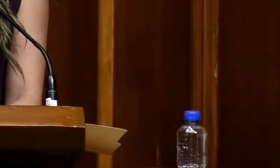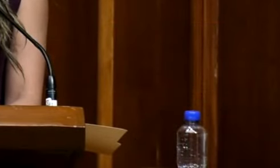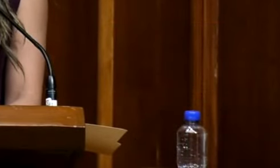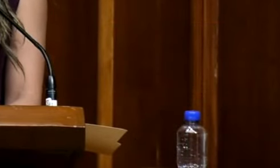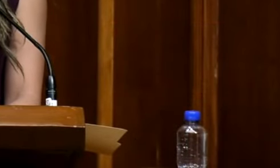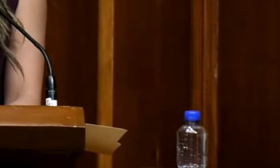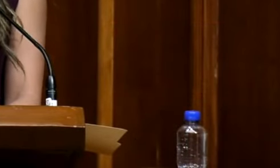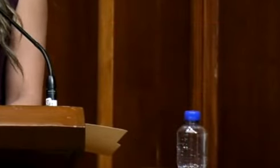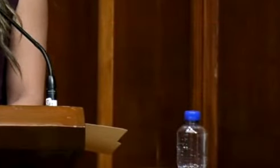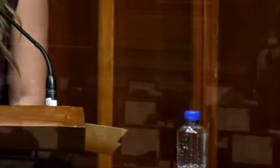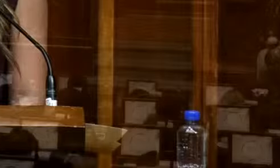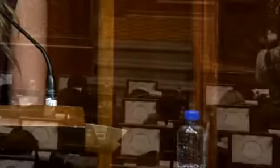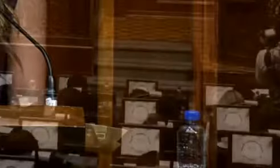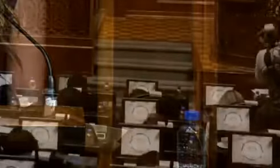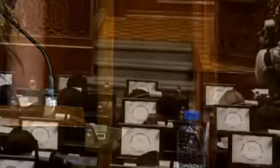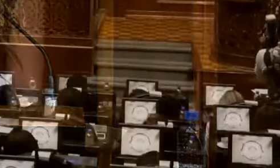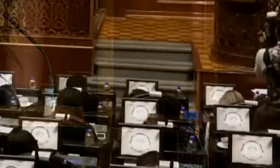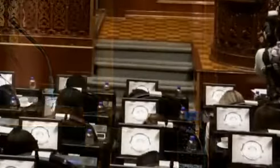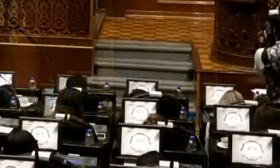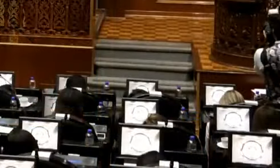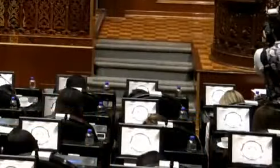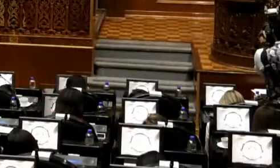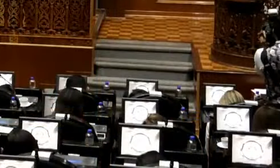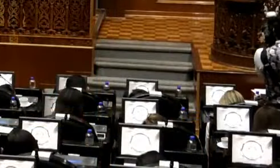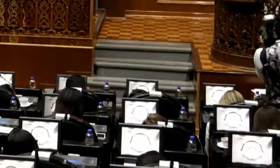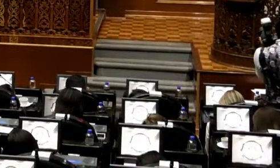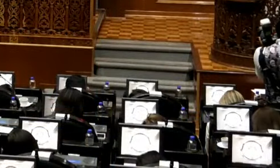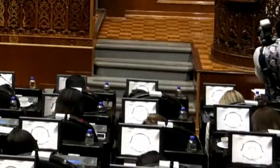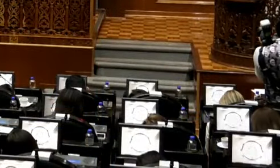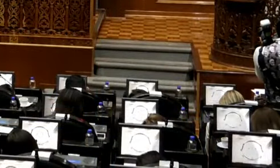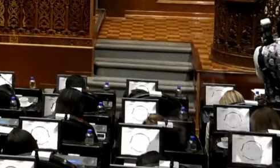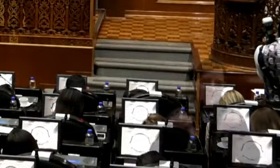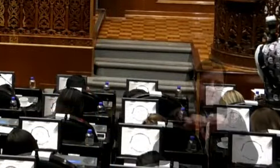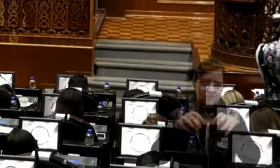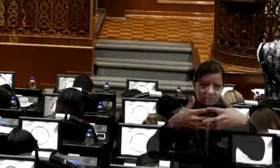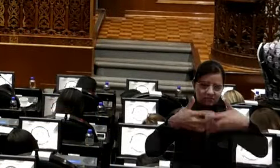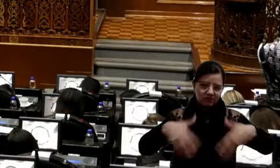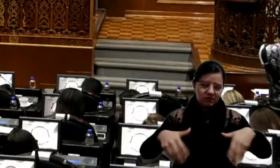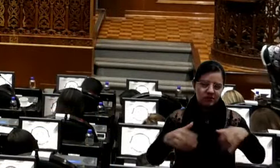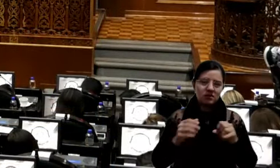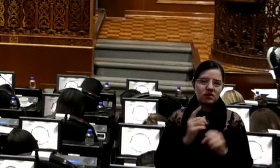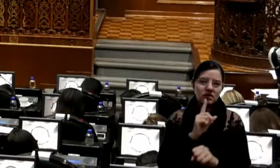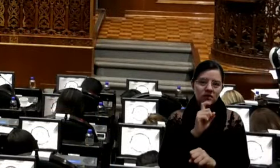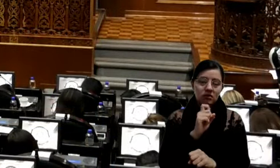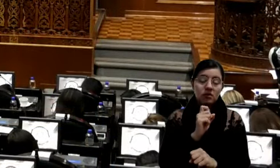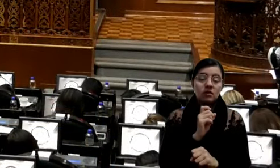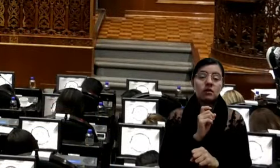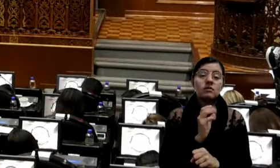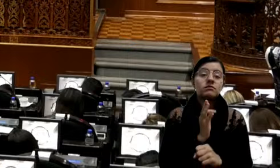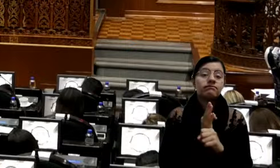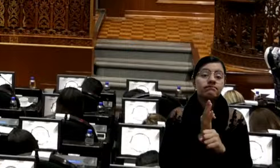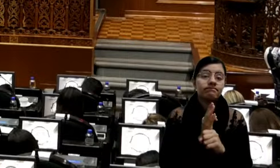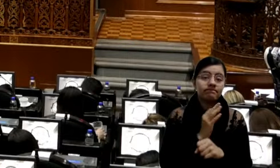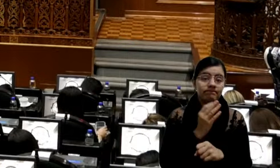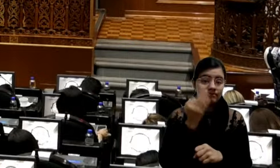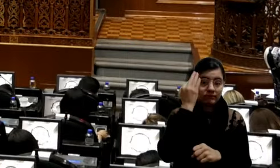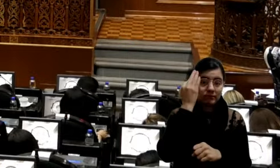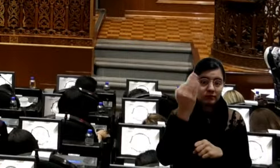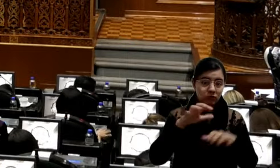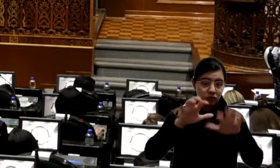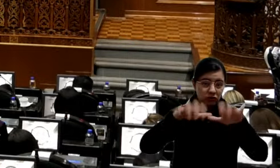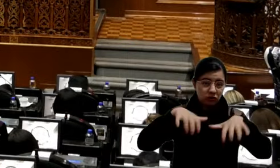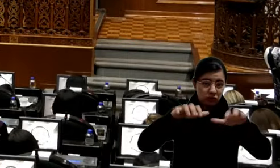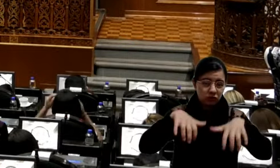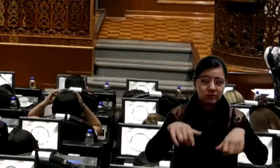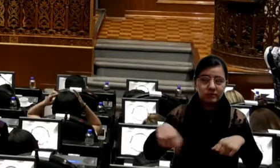o diseño inadecuado de las redes hidráulicas. Durante esta temporada de lluvias, las y los